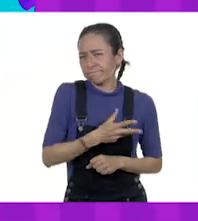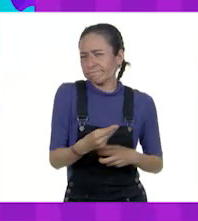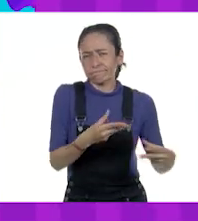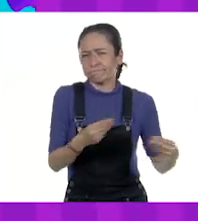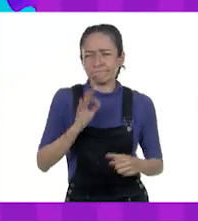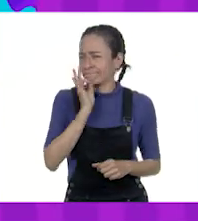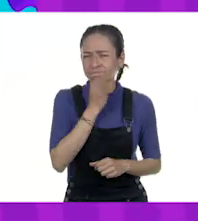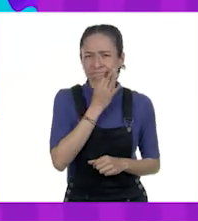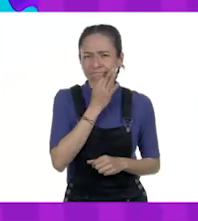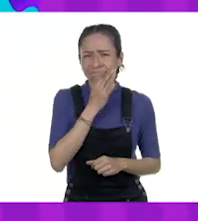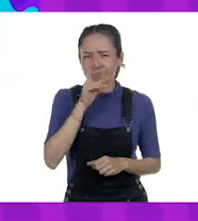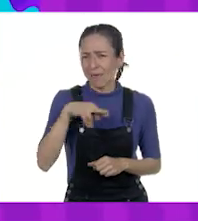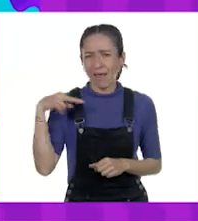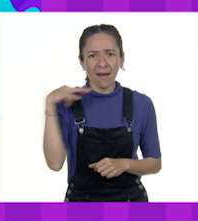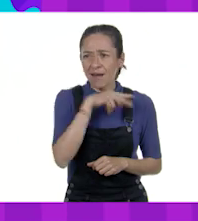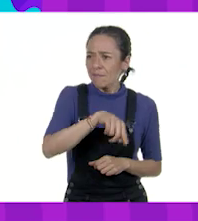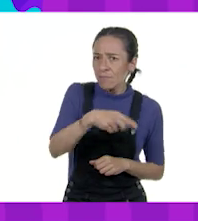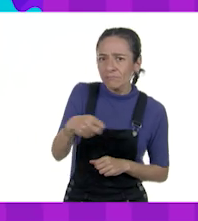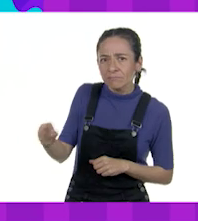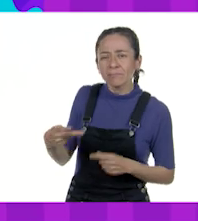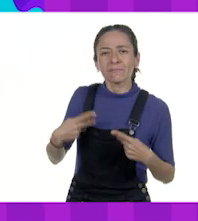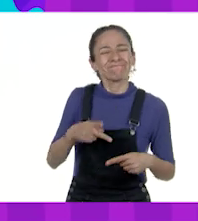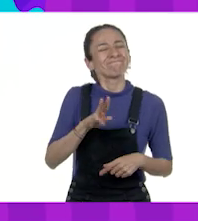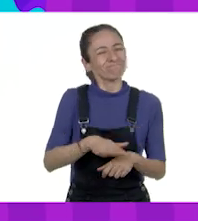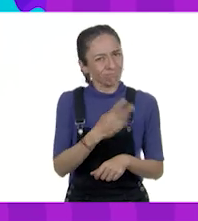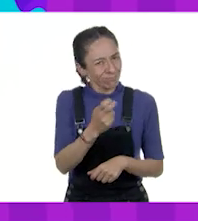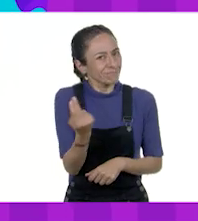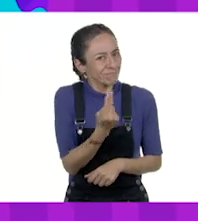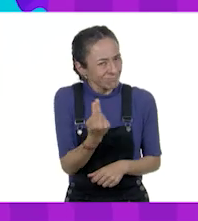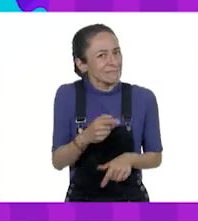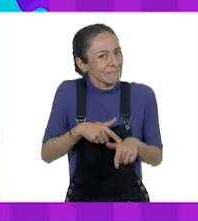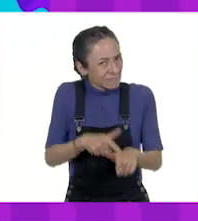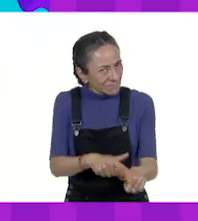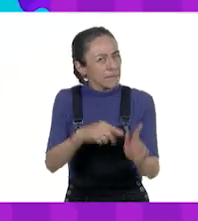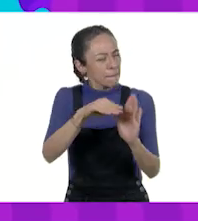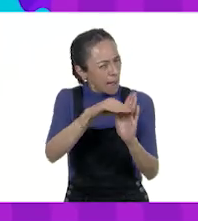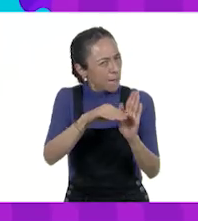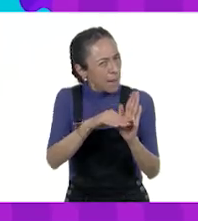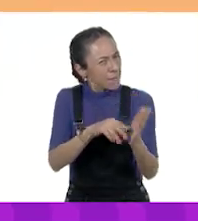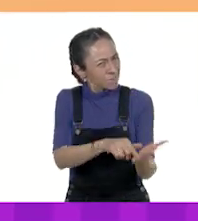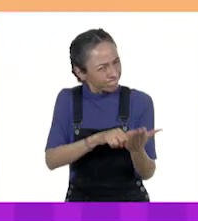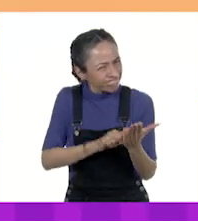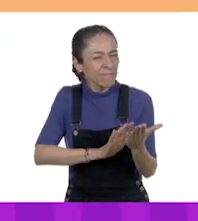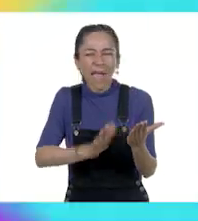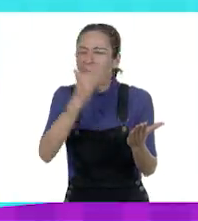continuar cuidándonos siguiendo las buenas prácticas que ya todos conocemos para evitar contagiarnos.